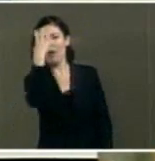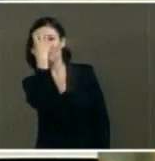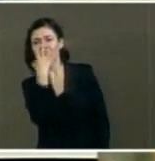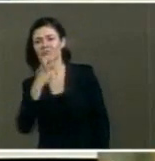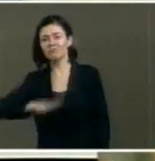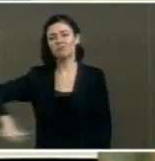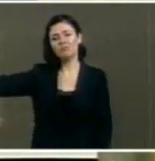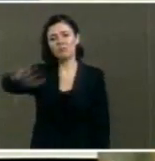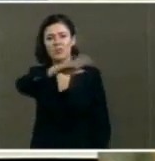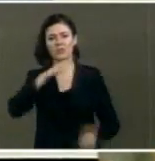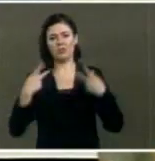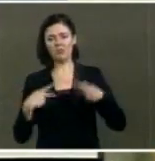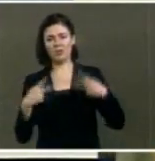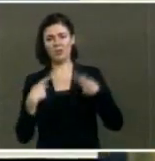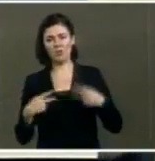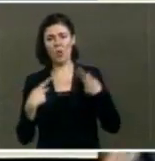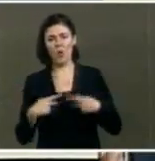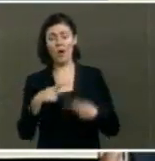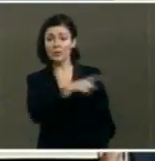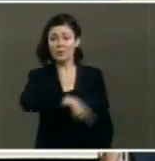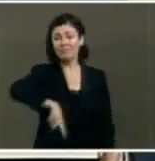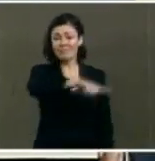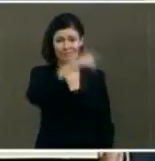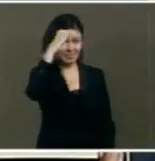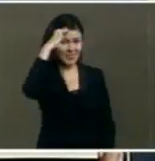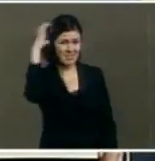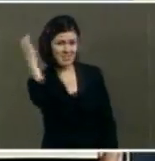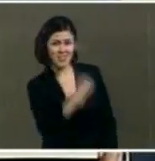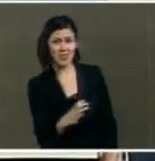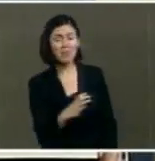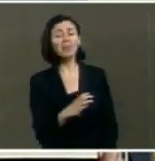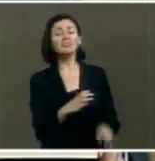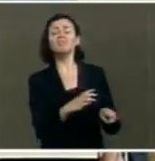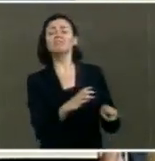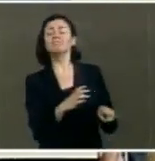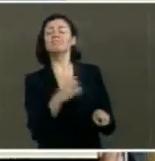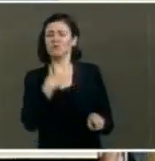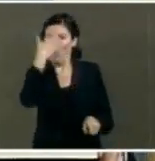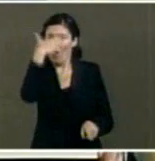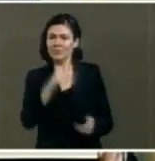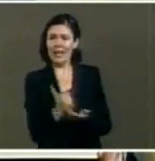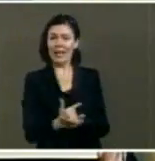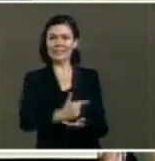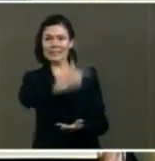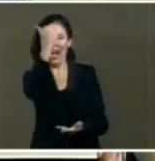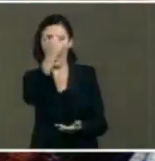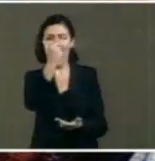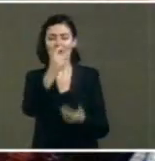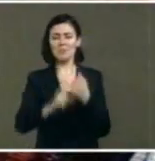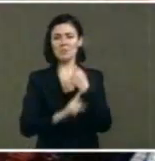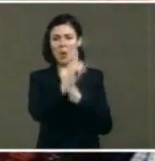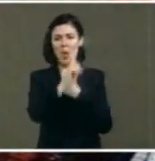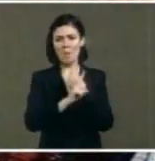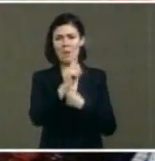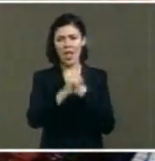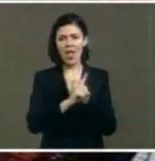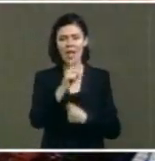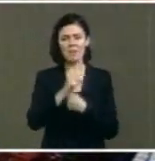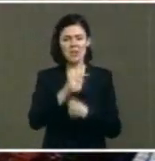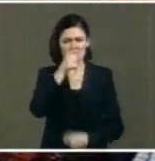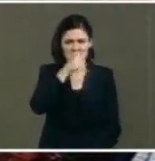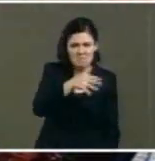sé también que a pesar de la gravedad del momento que vivimos, la hora más oscura en la